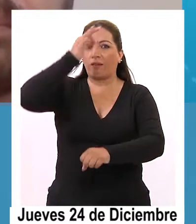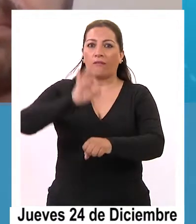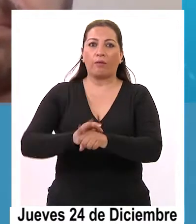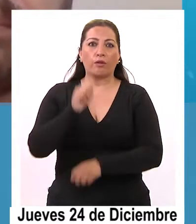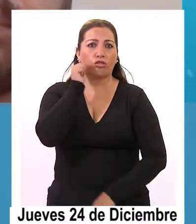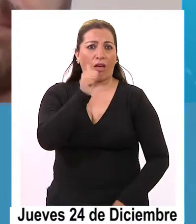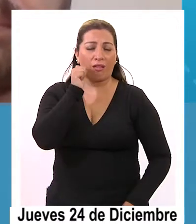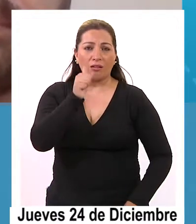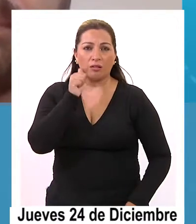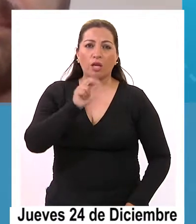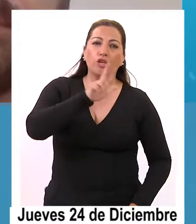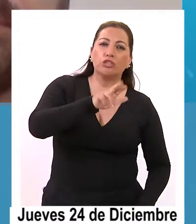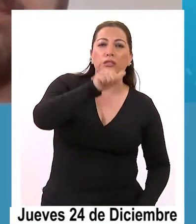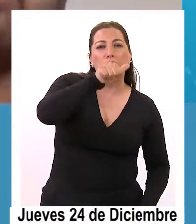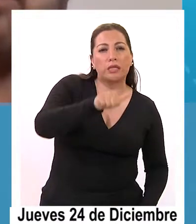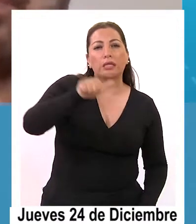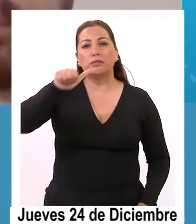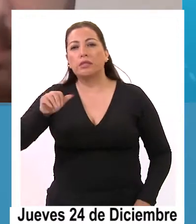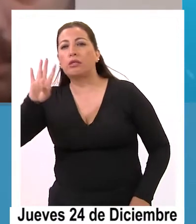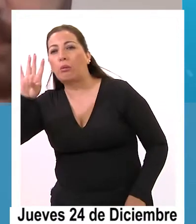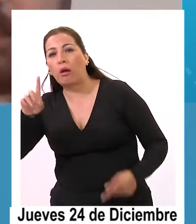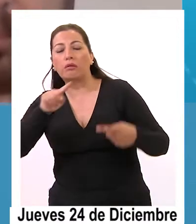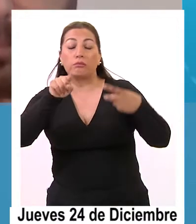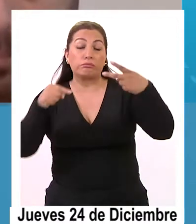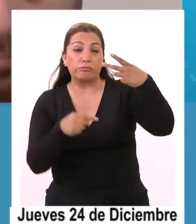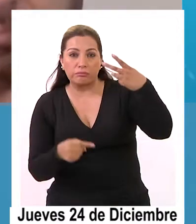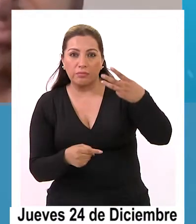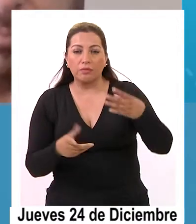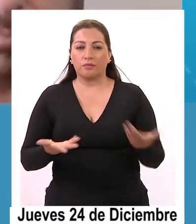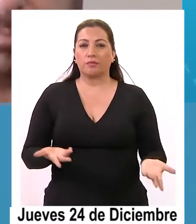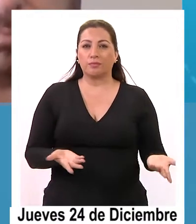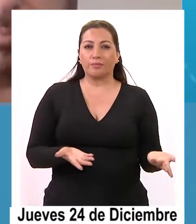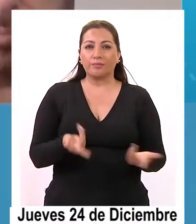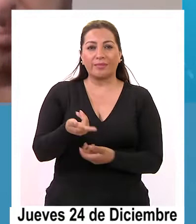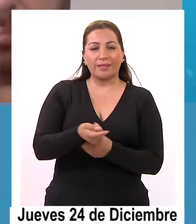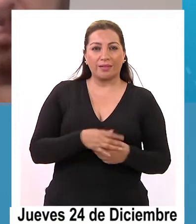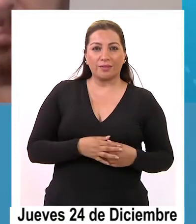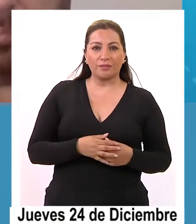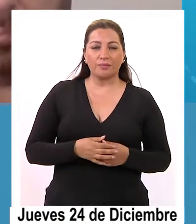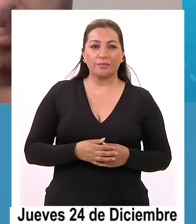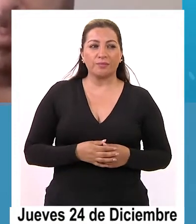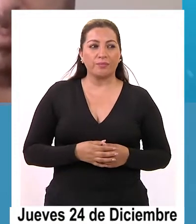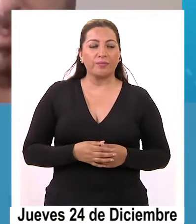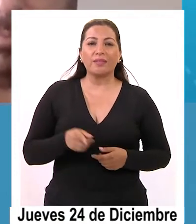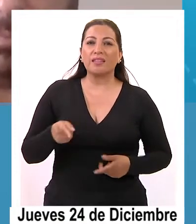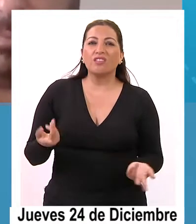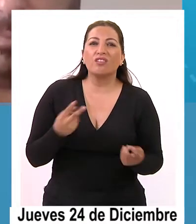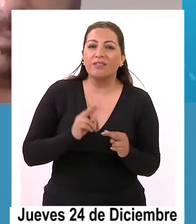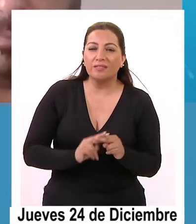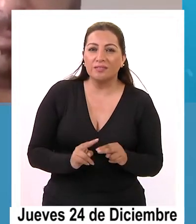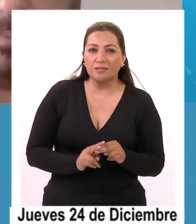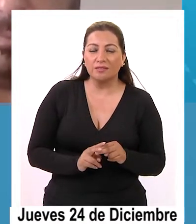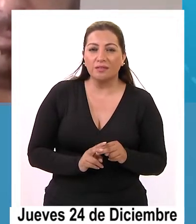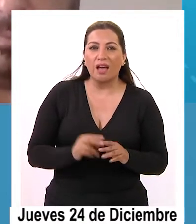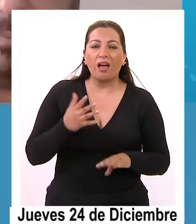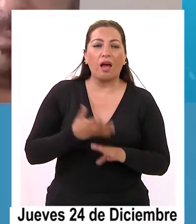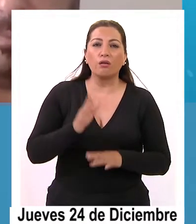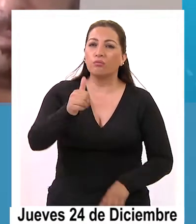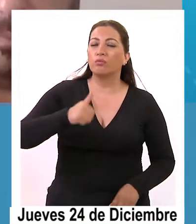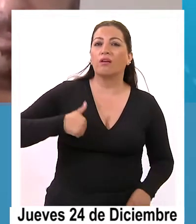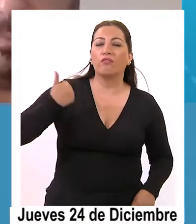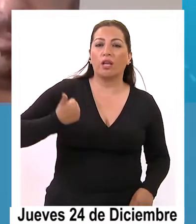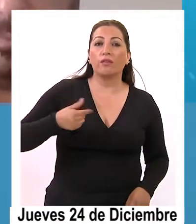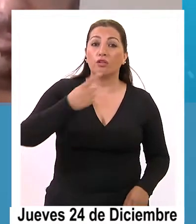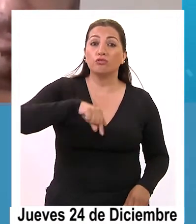tenemos de contagio todos los santos días, 86, 64, en fin, etc. Entonces, esto va a pasar si